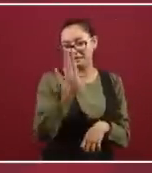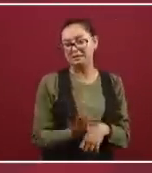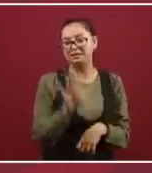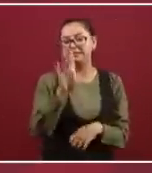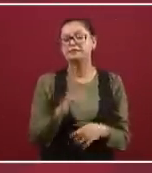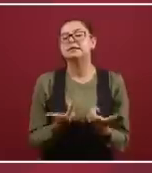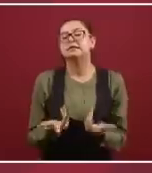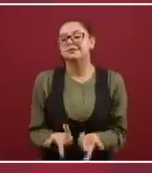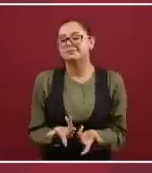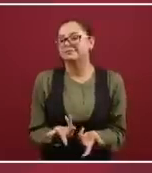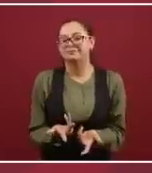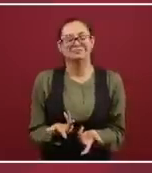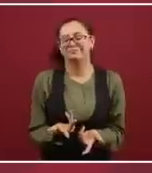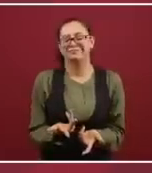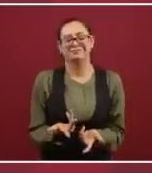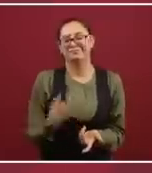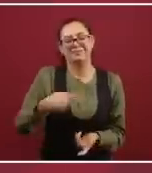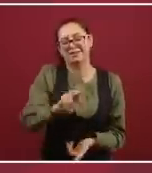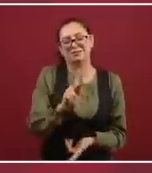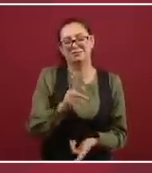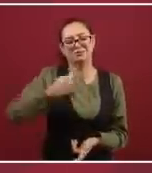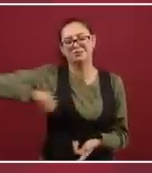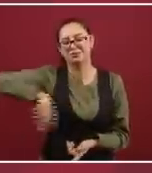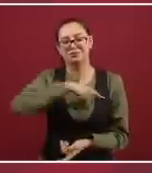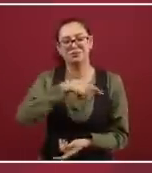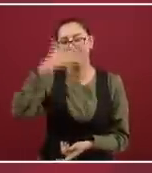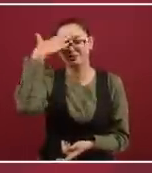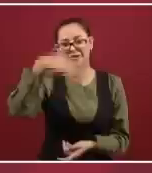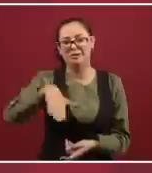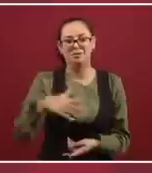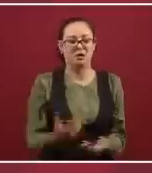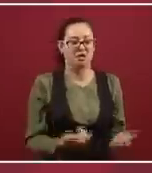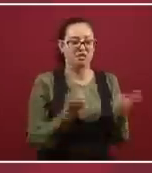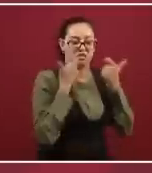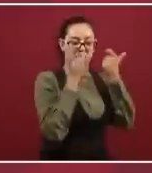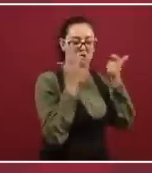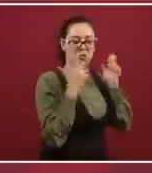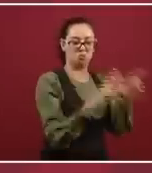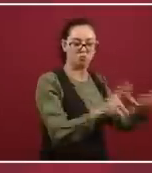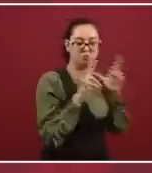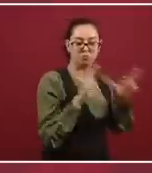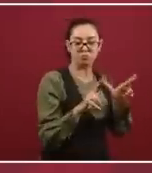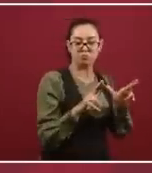Cuando todos sabemos que la riqueza no es contagiosa,